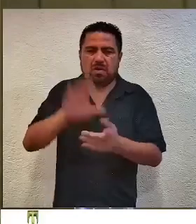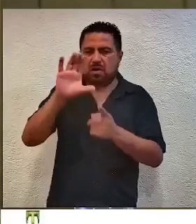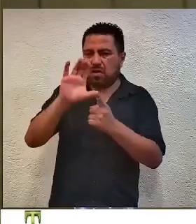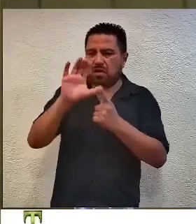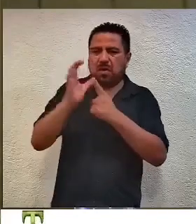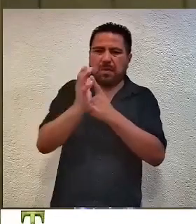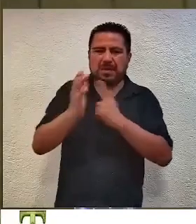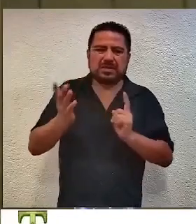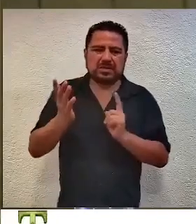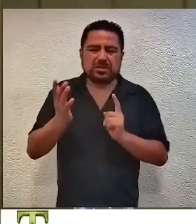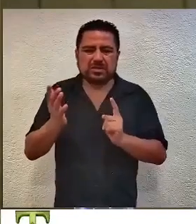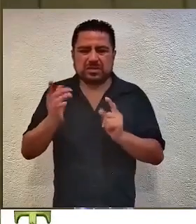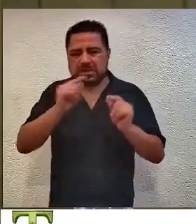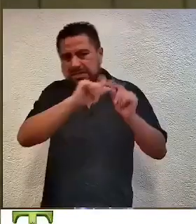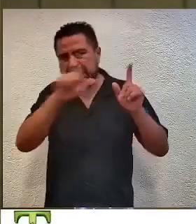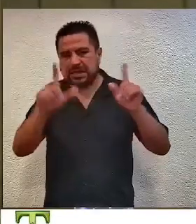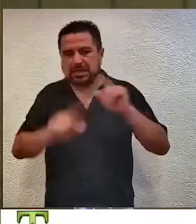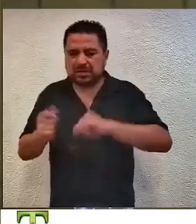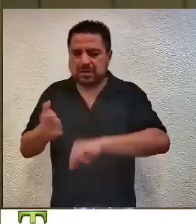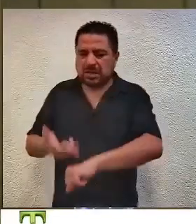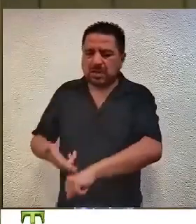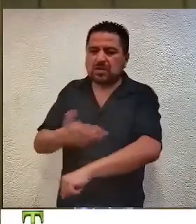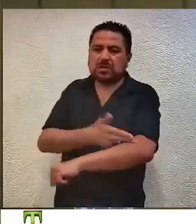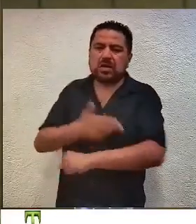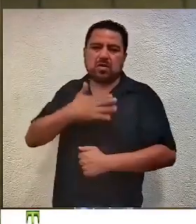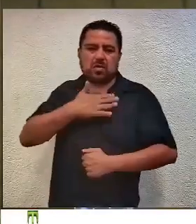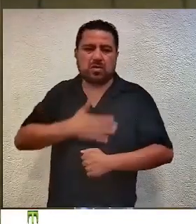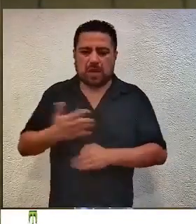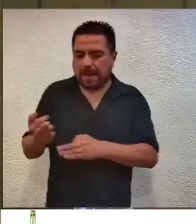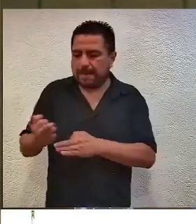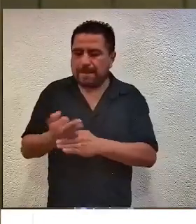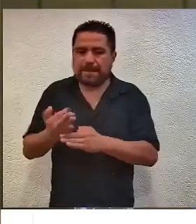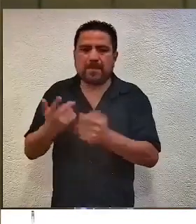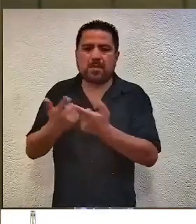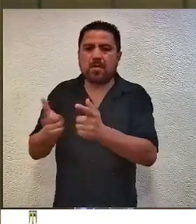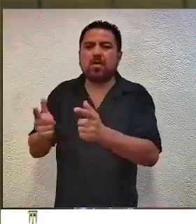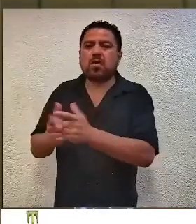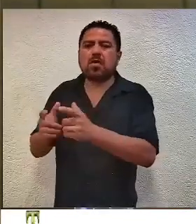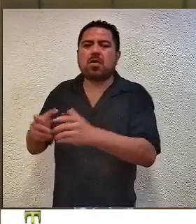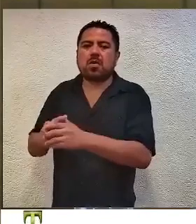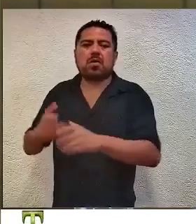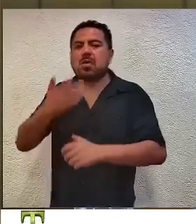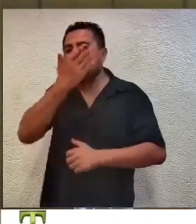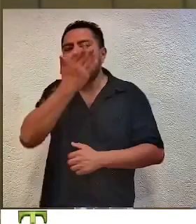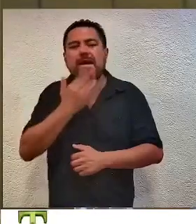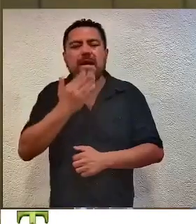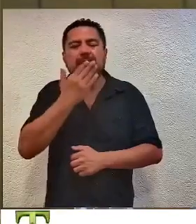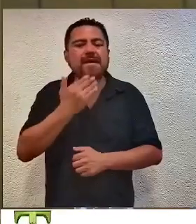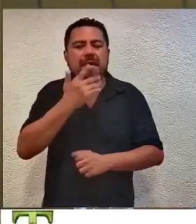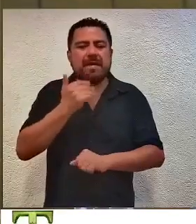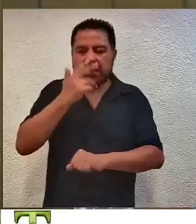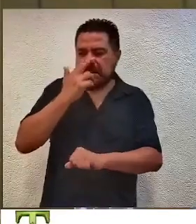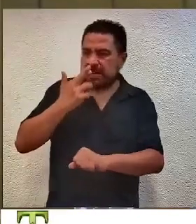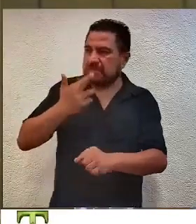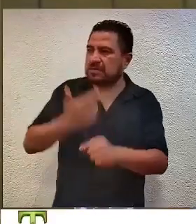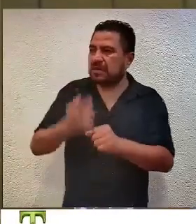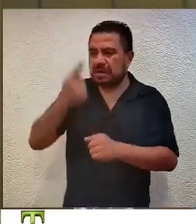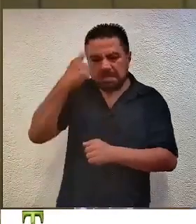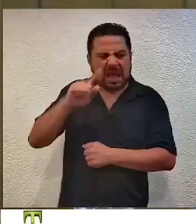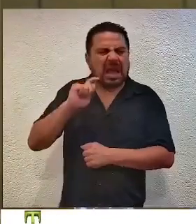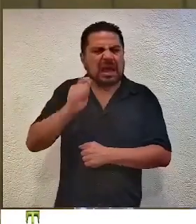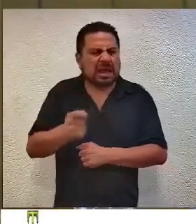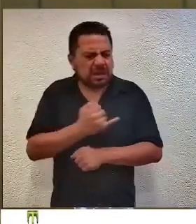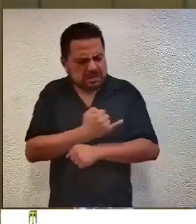Comisión Nacional de Honestidad y de Justicia de Morena no cuenta con facultades y competencia